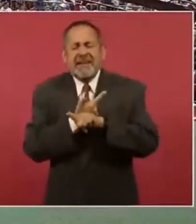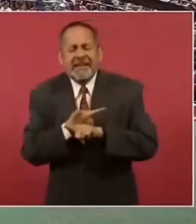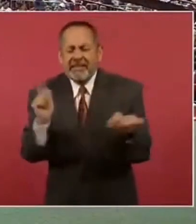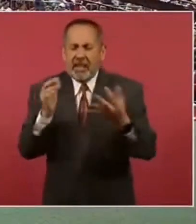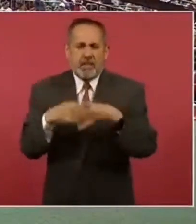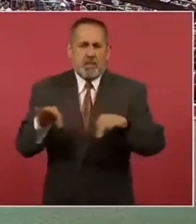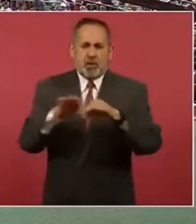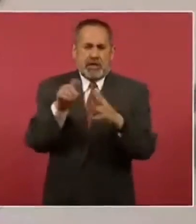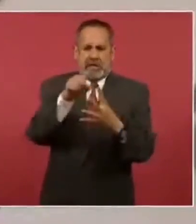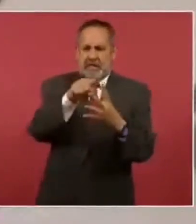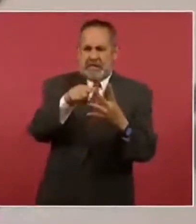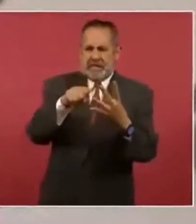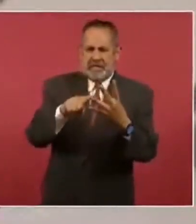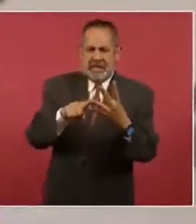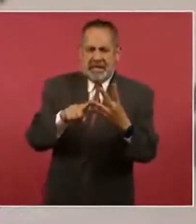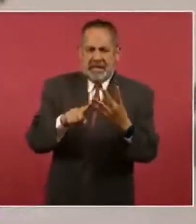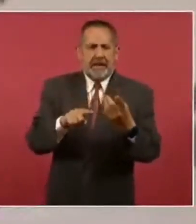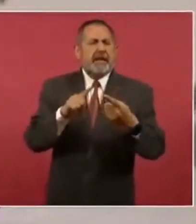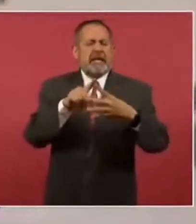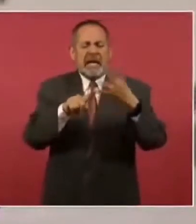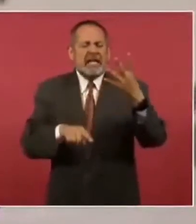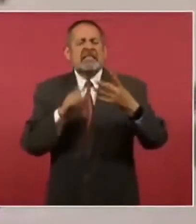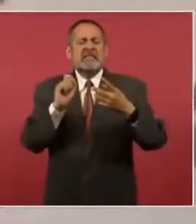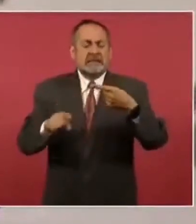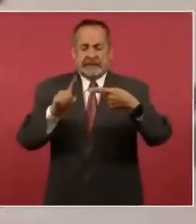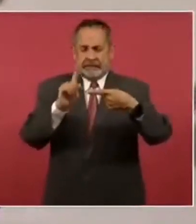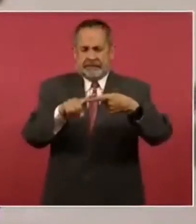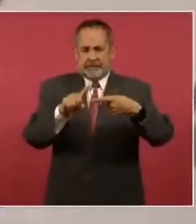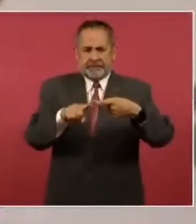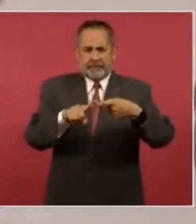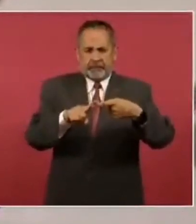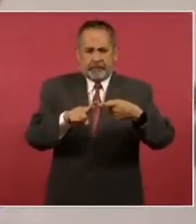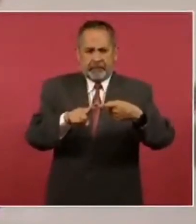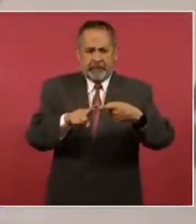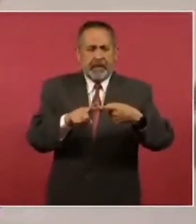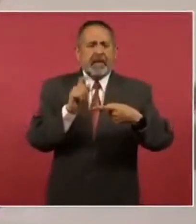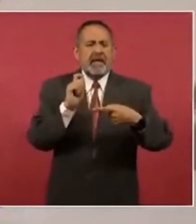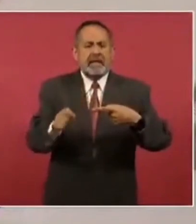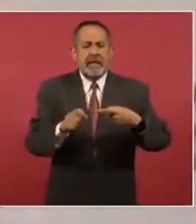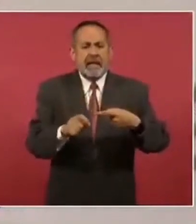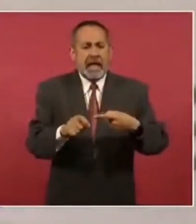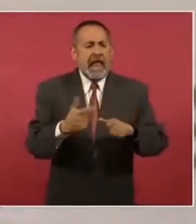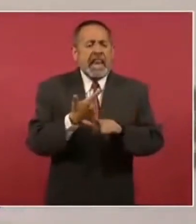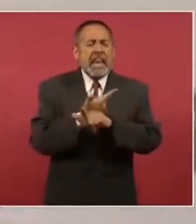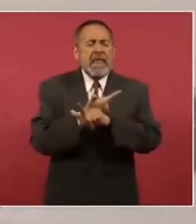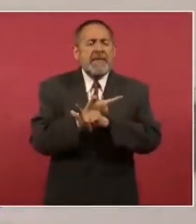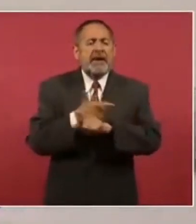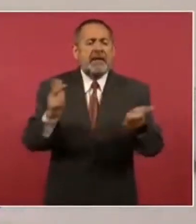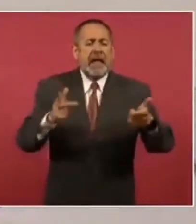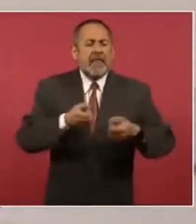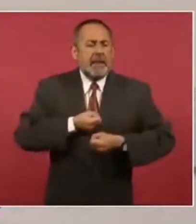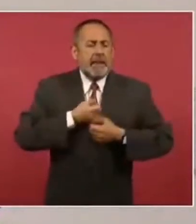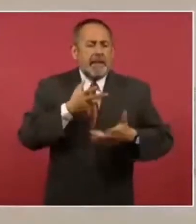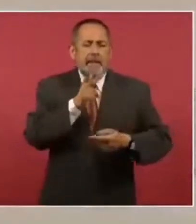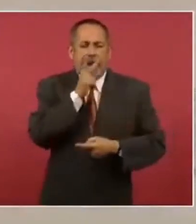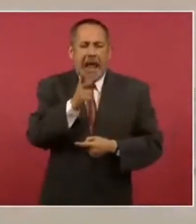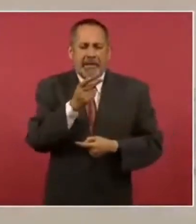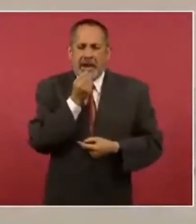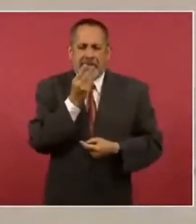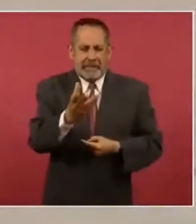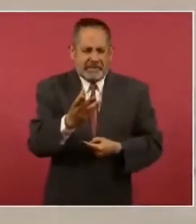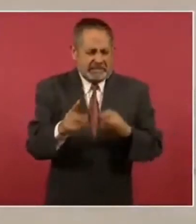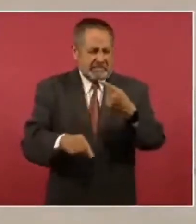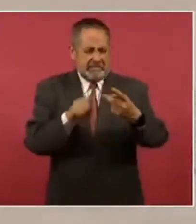fundamentales: el derecho a la libertad de palabra, el